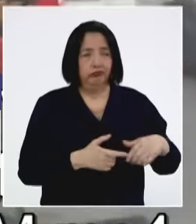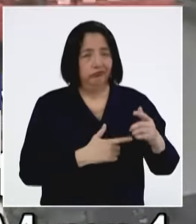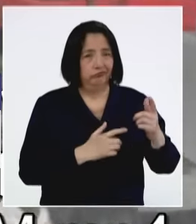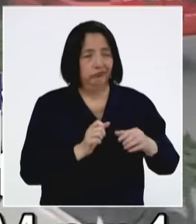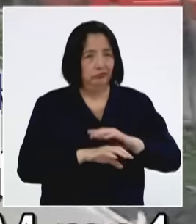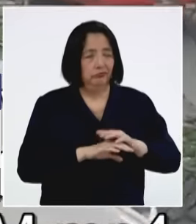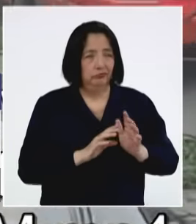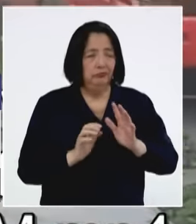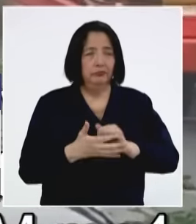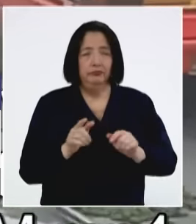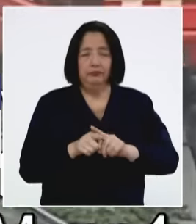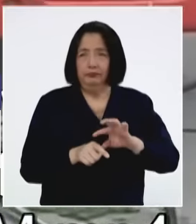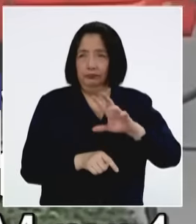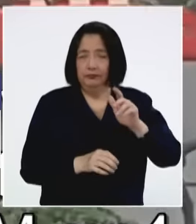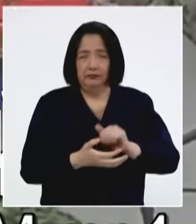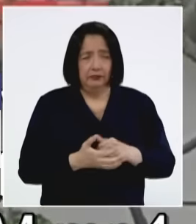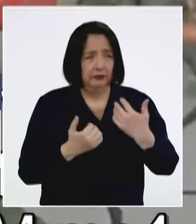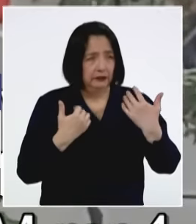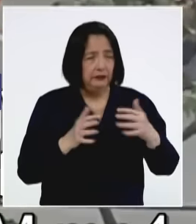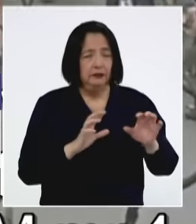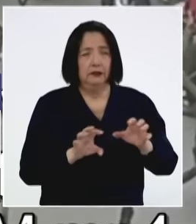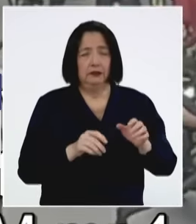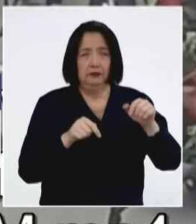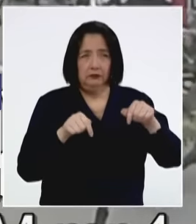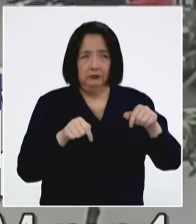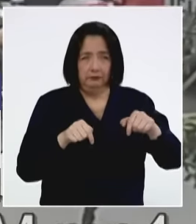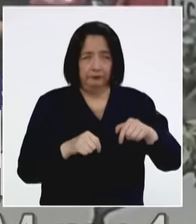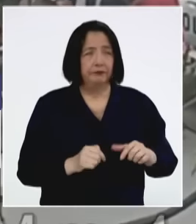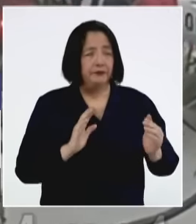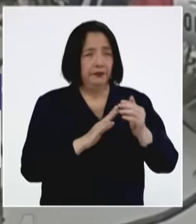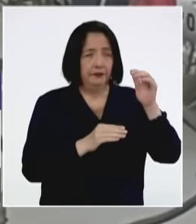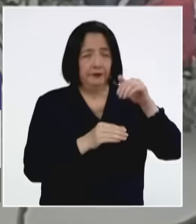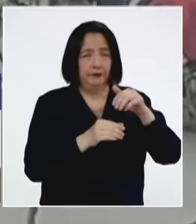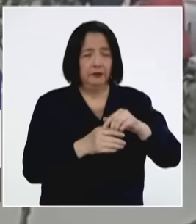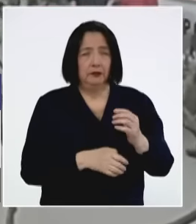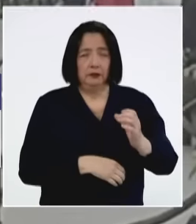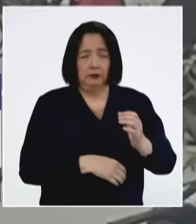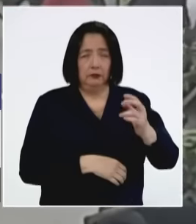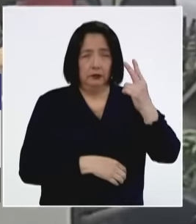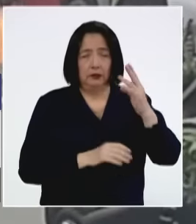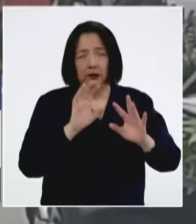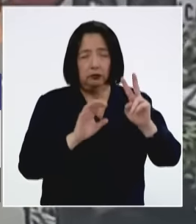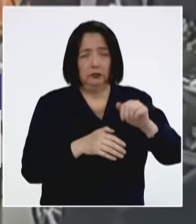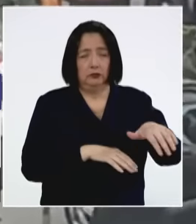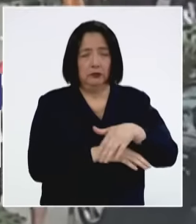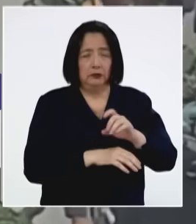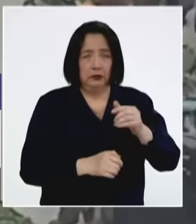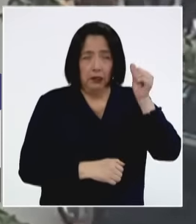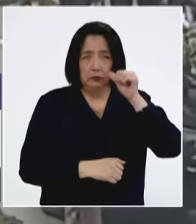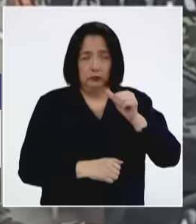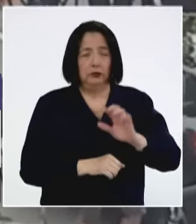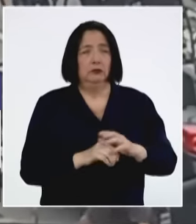bien planificado también este atraco que han realizado ya en esta agencia bancaria de la cuadra 12 de la avenida Ribagüero en El